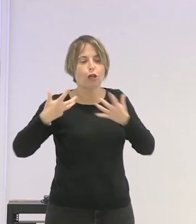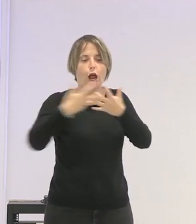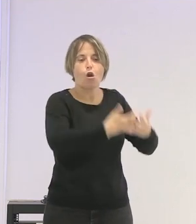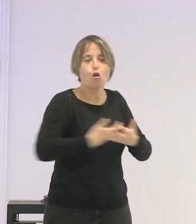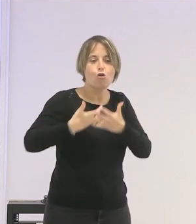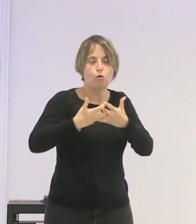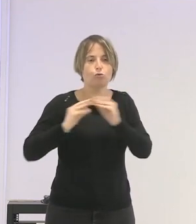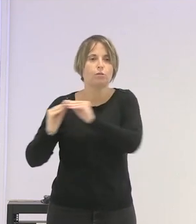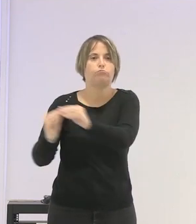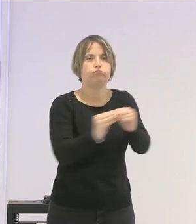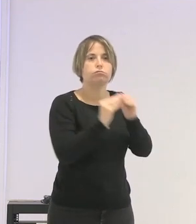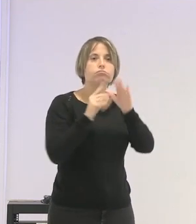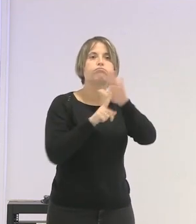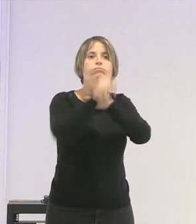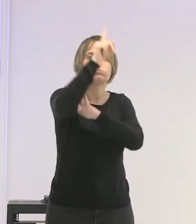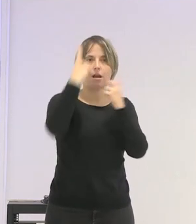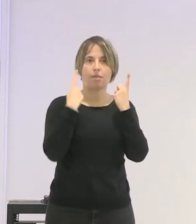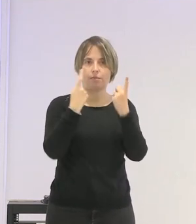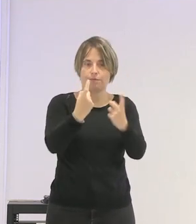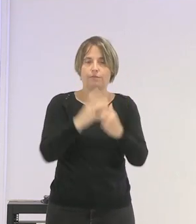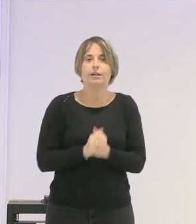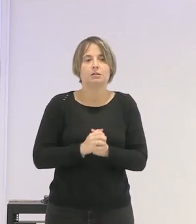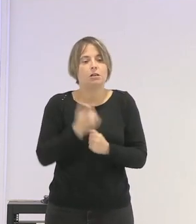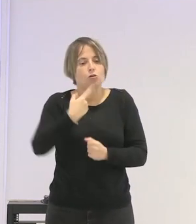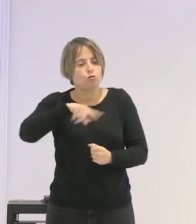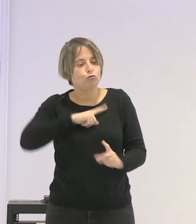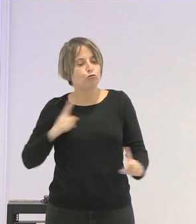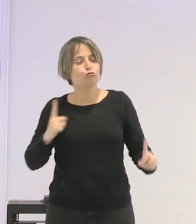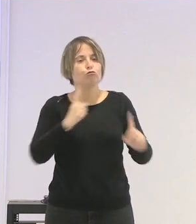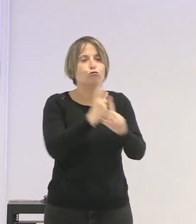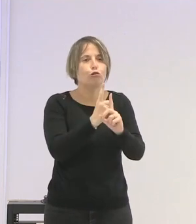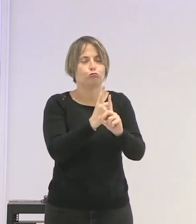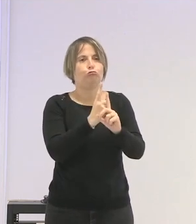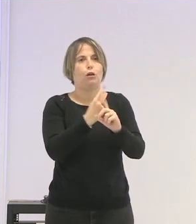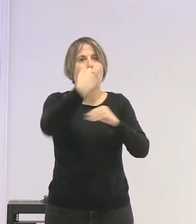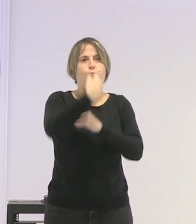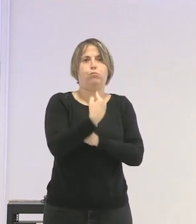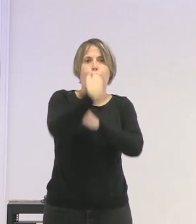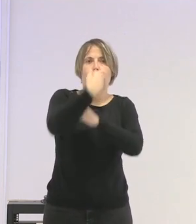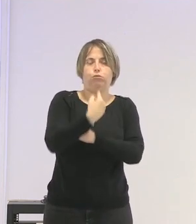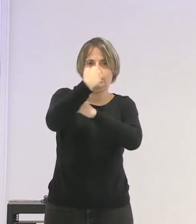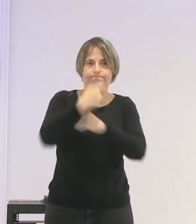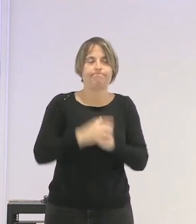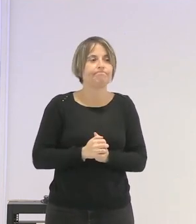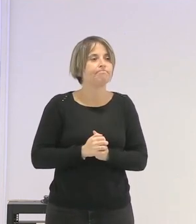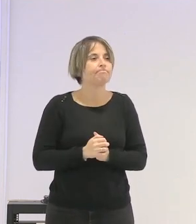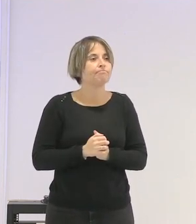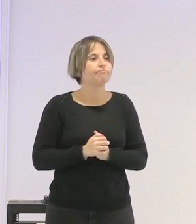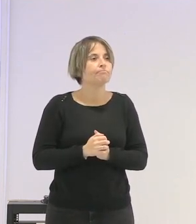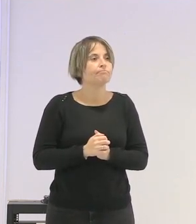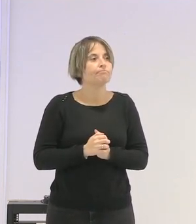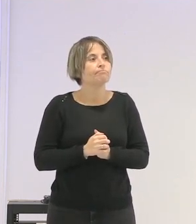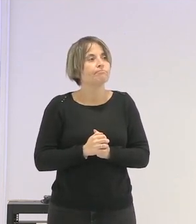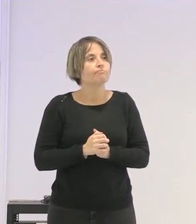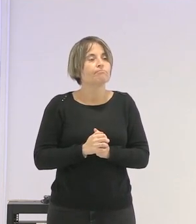dicho que son necesarias para avanzar, ¿no? Y para oponernos al estado de cosas. Entonces, bueno, también es verdad que hay algo que